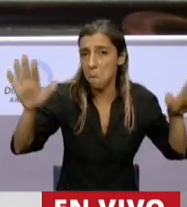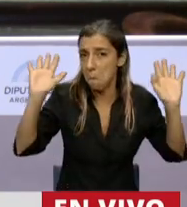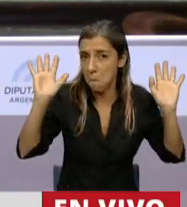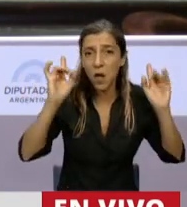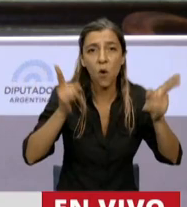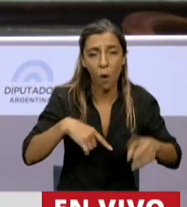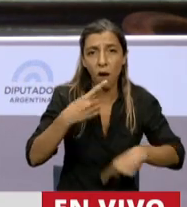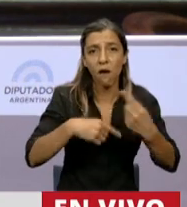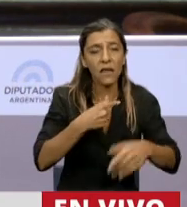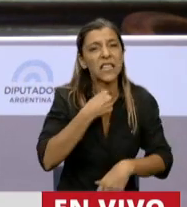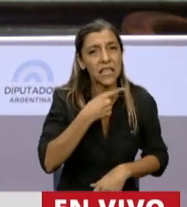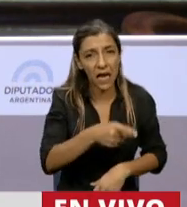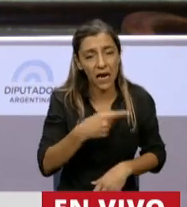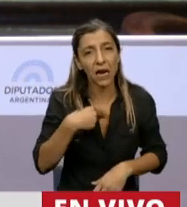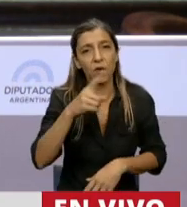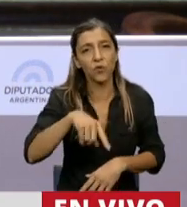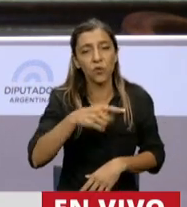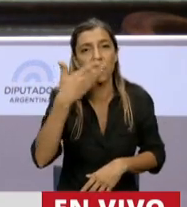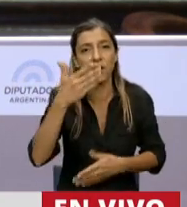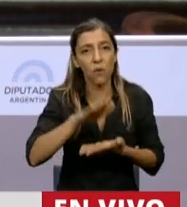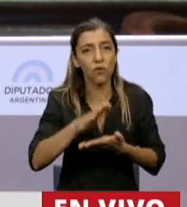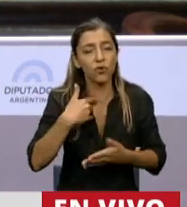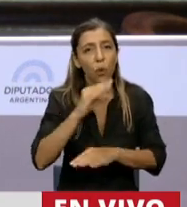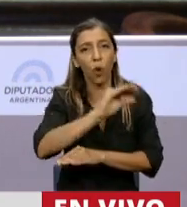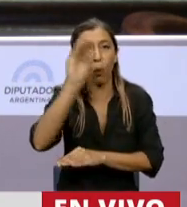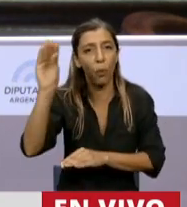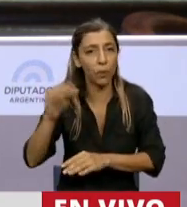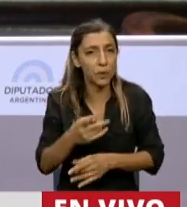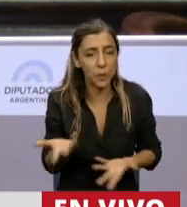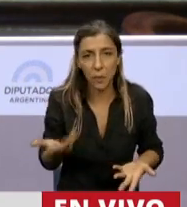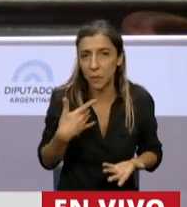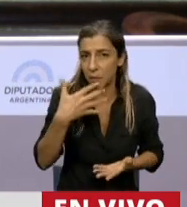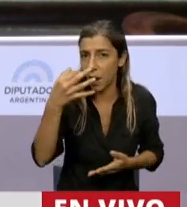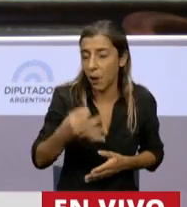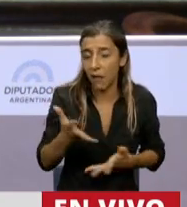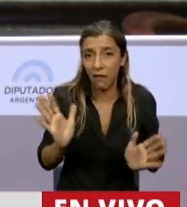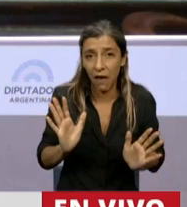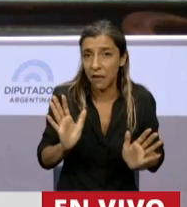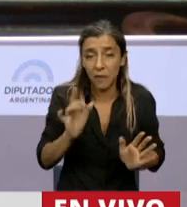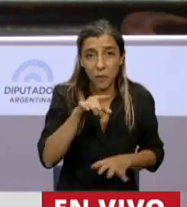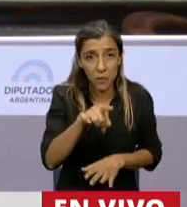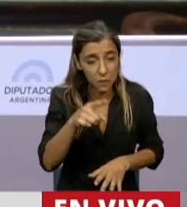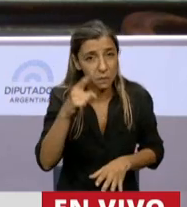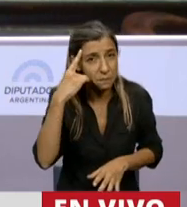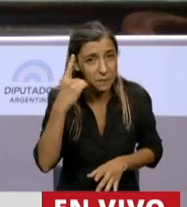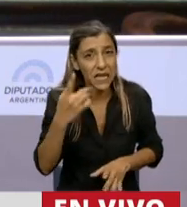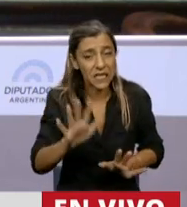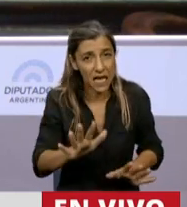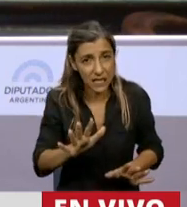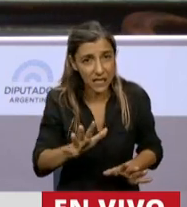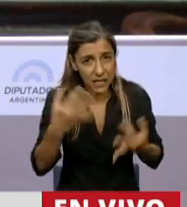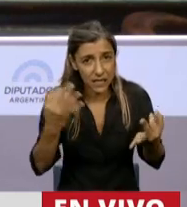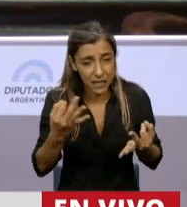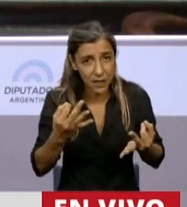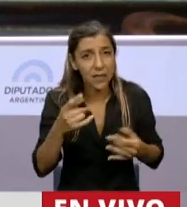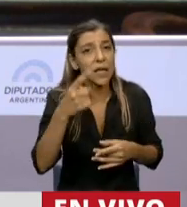coparticipación a un acto que realizó, un acto legal que realizó un presidente. Me pregunto si piensan lo mismo los